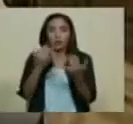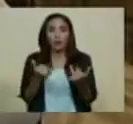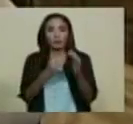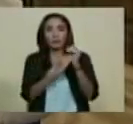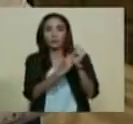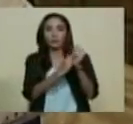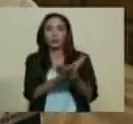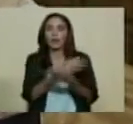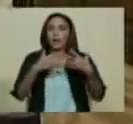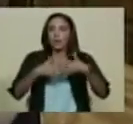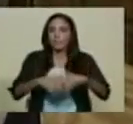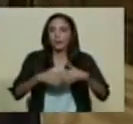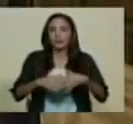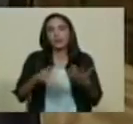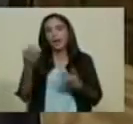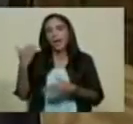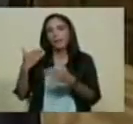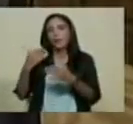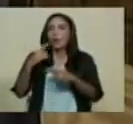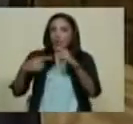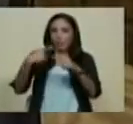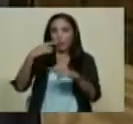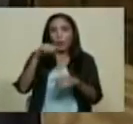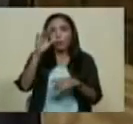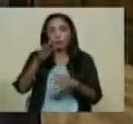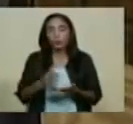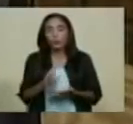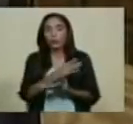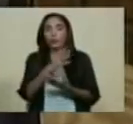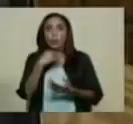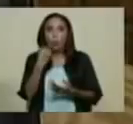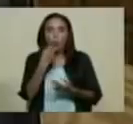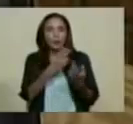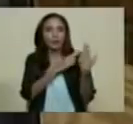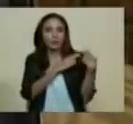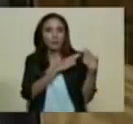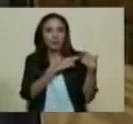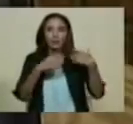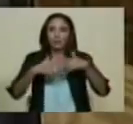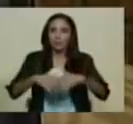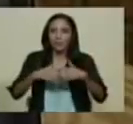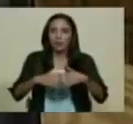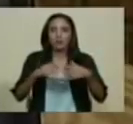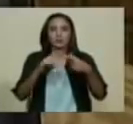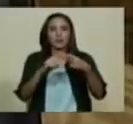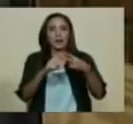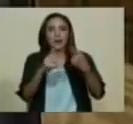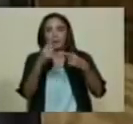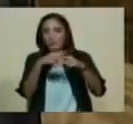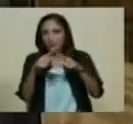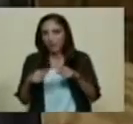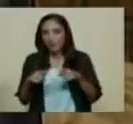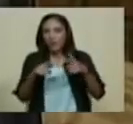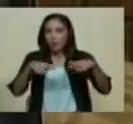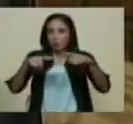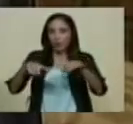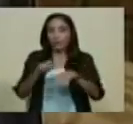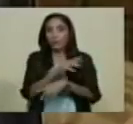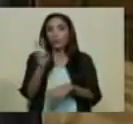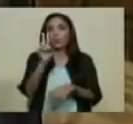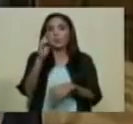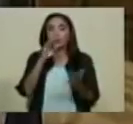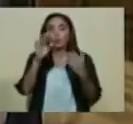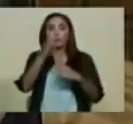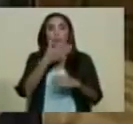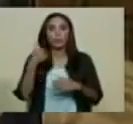de empresas, la dirección del Estado venezolano para garantizar la construcción de la Venezuela próspera, de la Venezuela potencia. Por